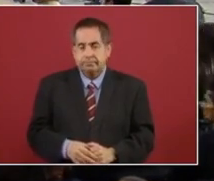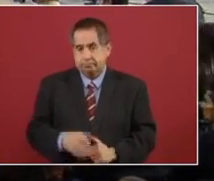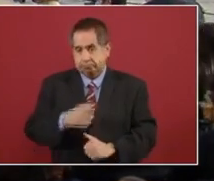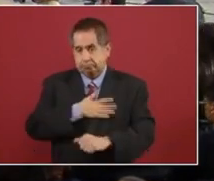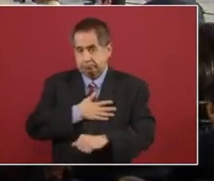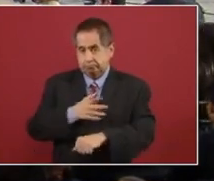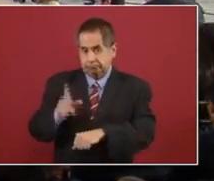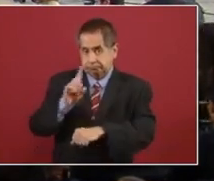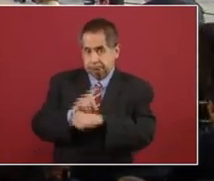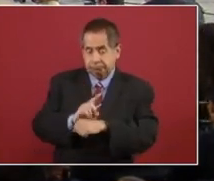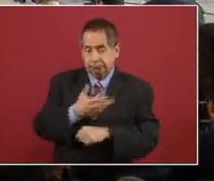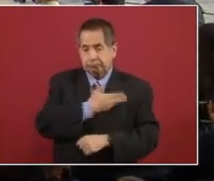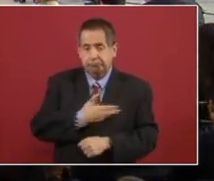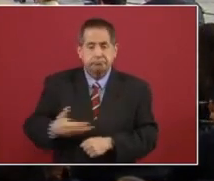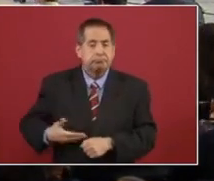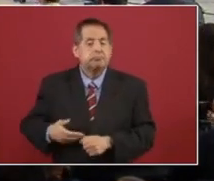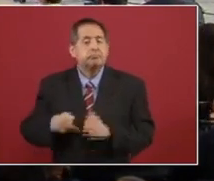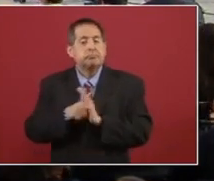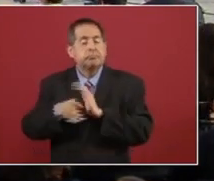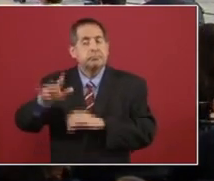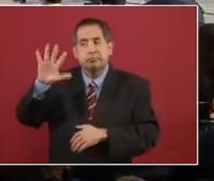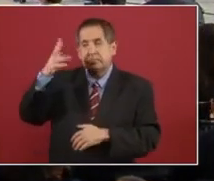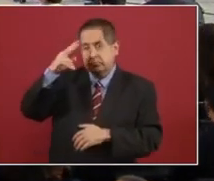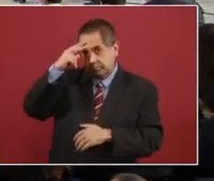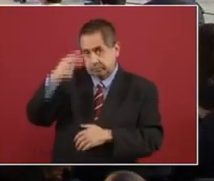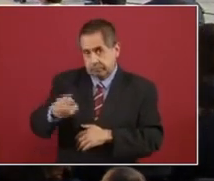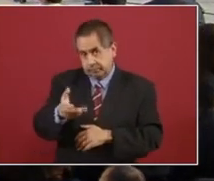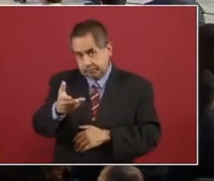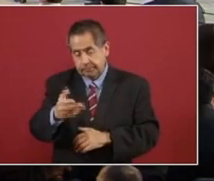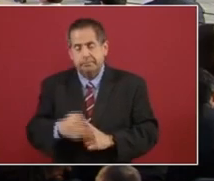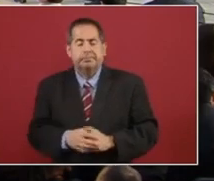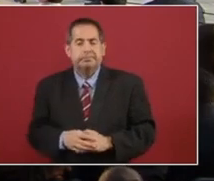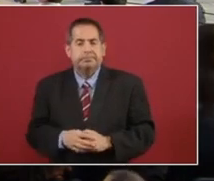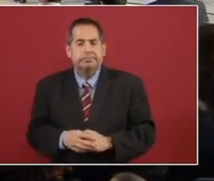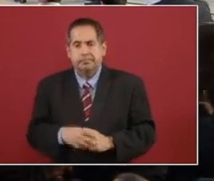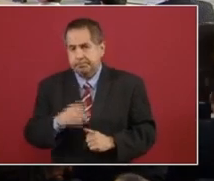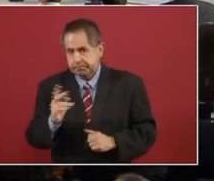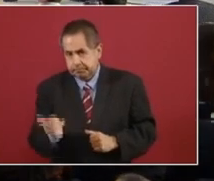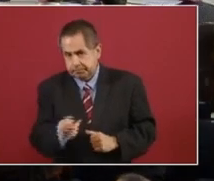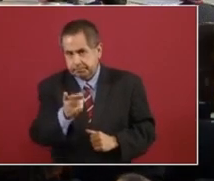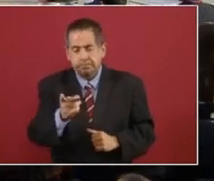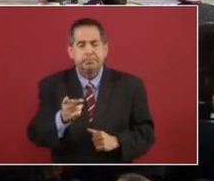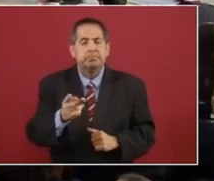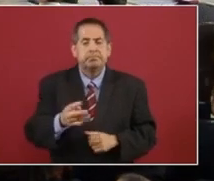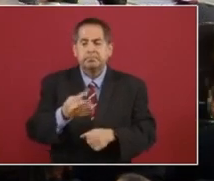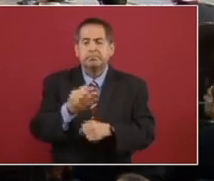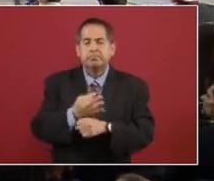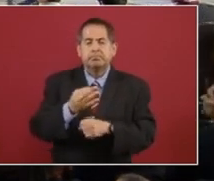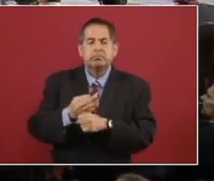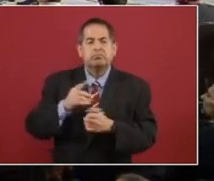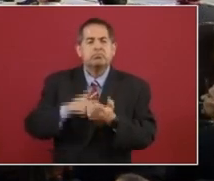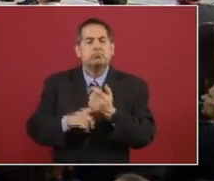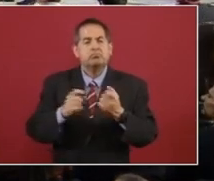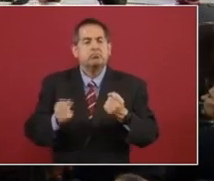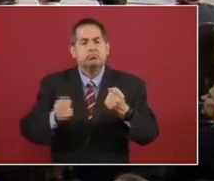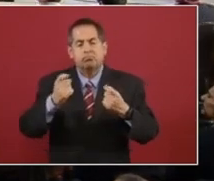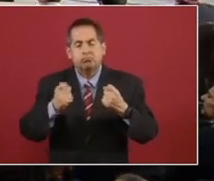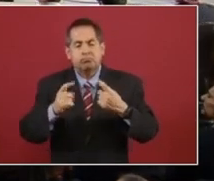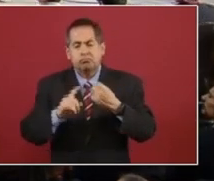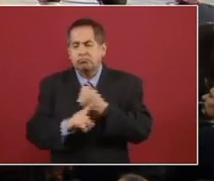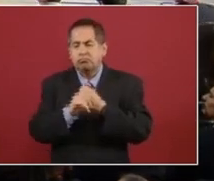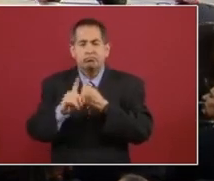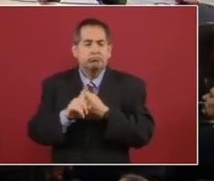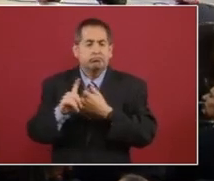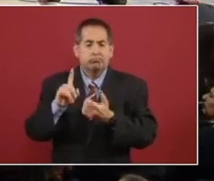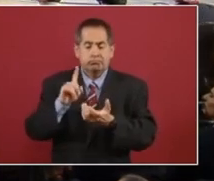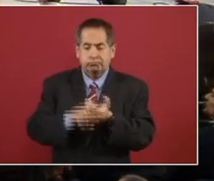Buenos días, presidente. Gabriela Jiménez del Sol de México. Preguntarle, en estos días ha habido un